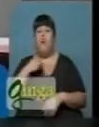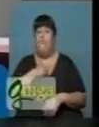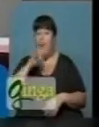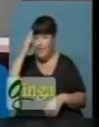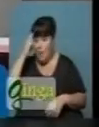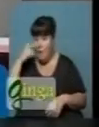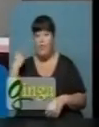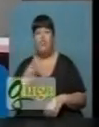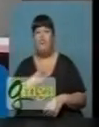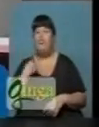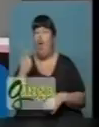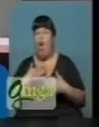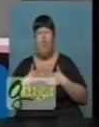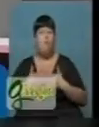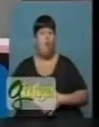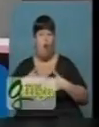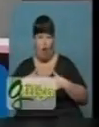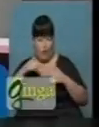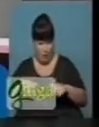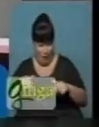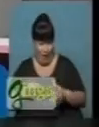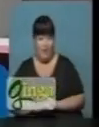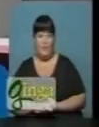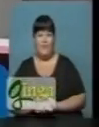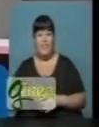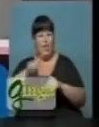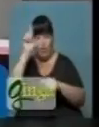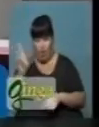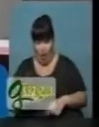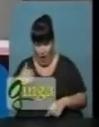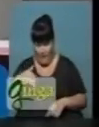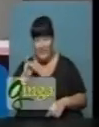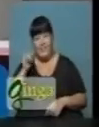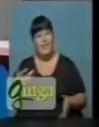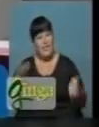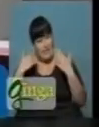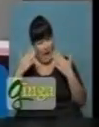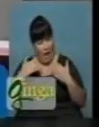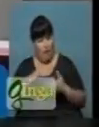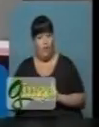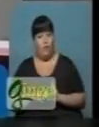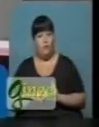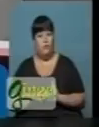estamos especialmente contentos en el día de hoy en cualquier rincón muy linda calurosa